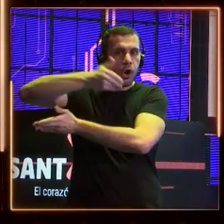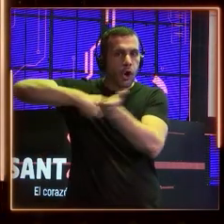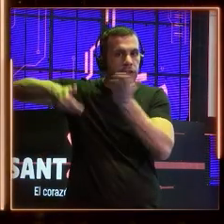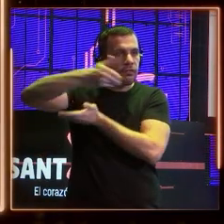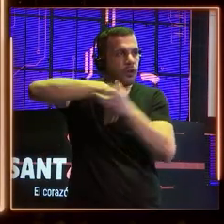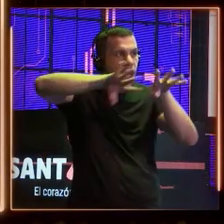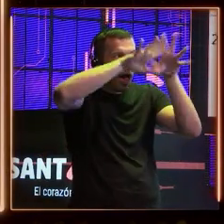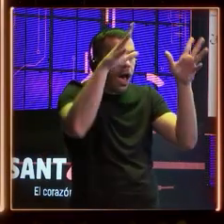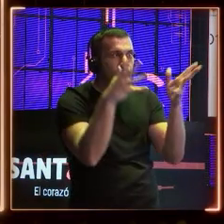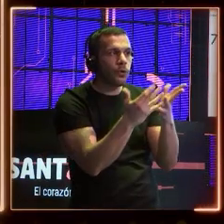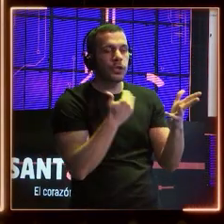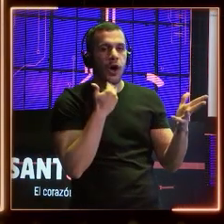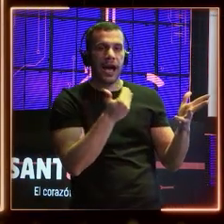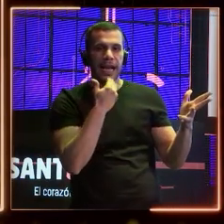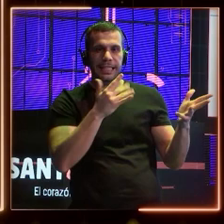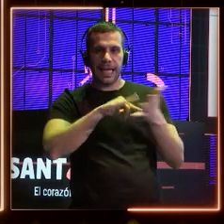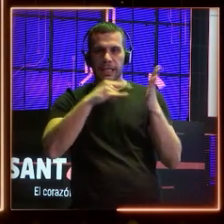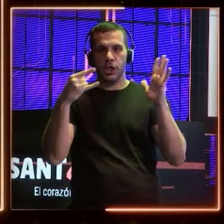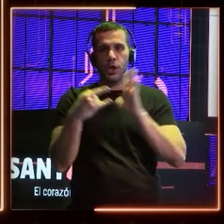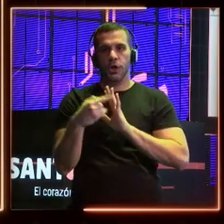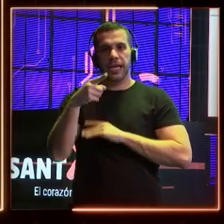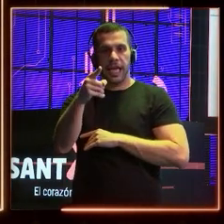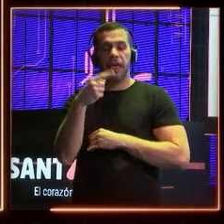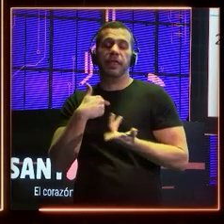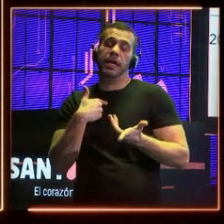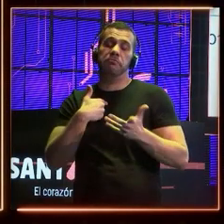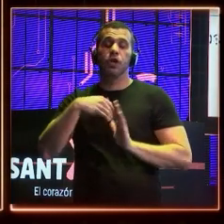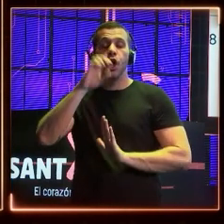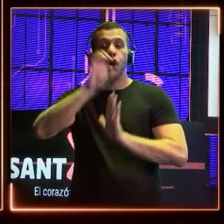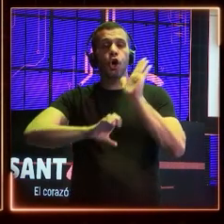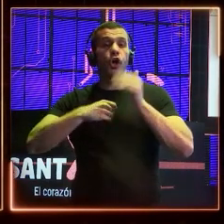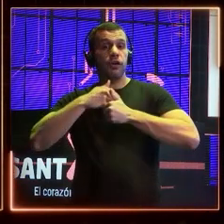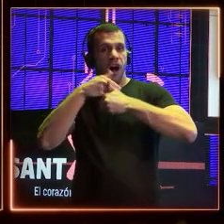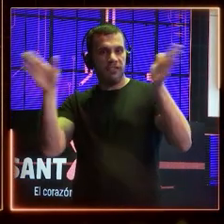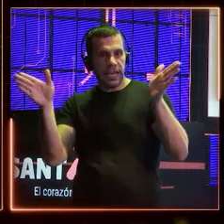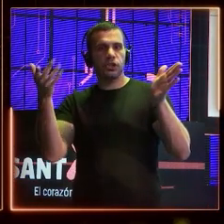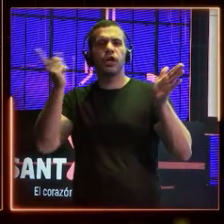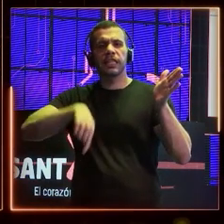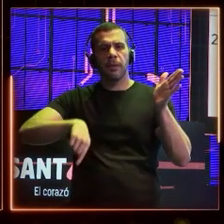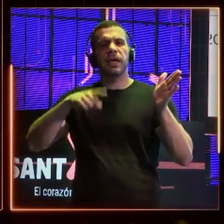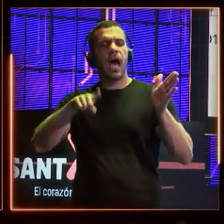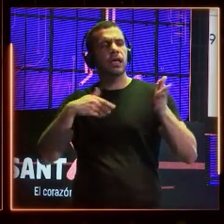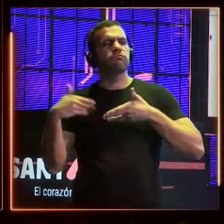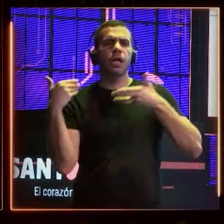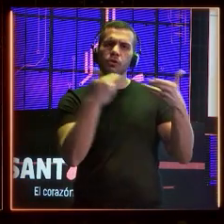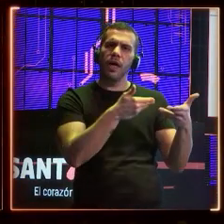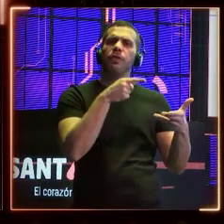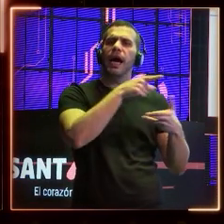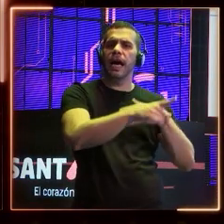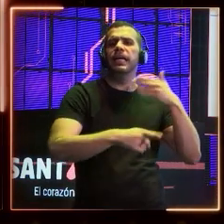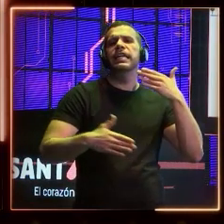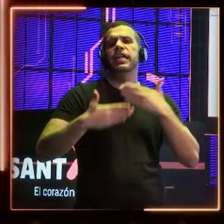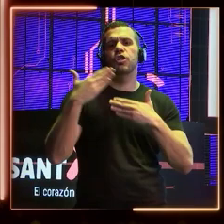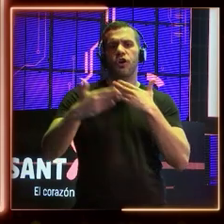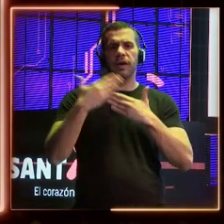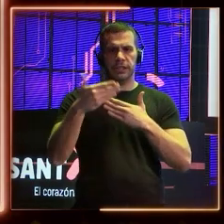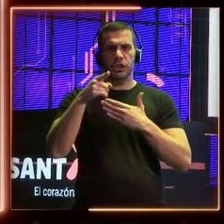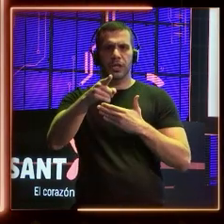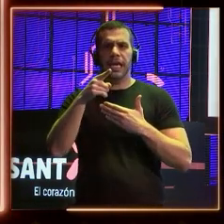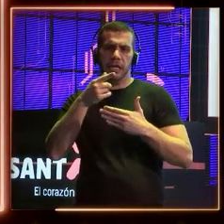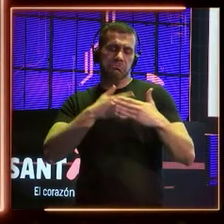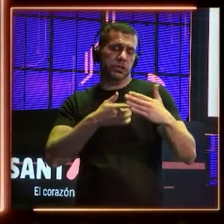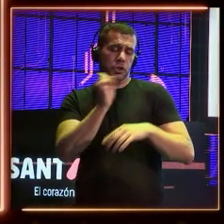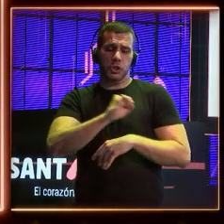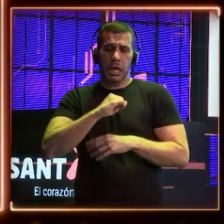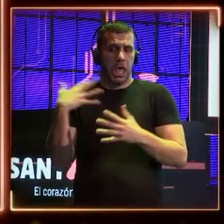mundo a través de tecnologías Open source y haciendo Y contribuyendo a esta inovación tan fulgurante que está sucediendo en los últimos